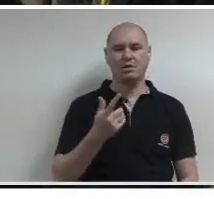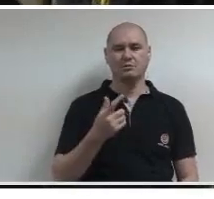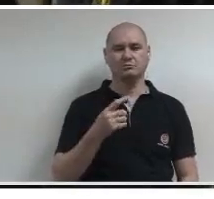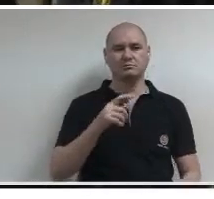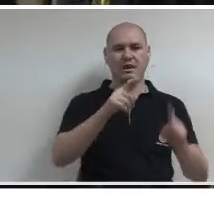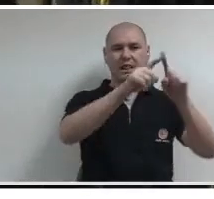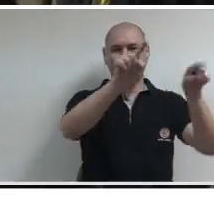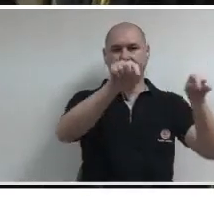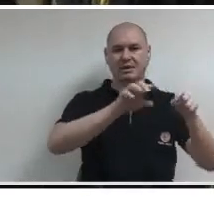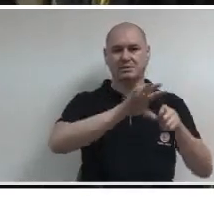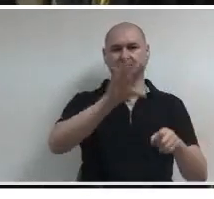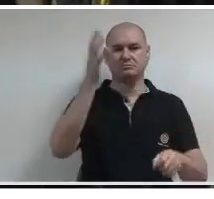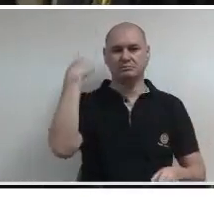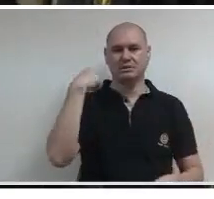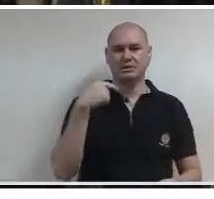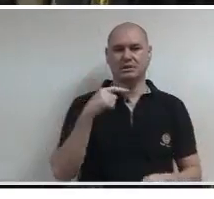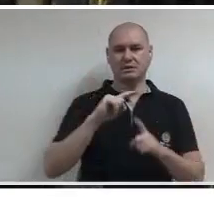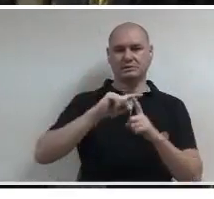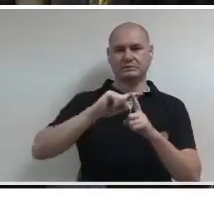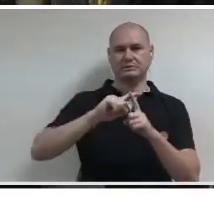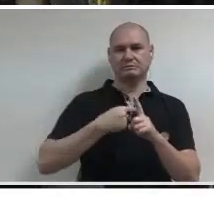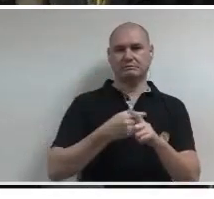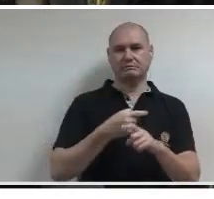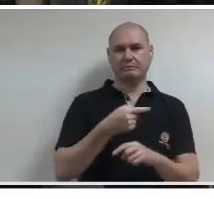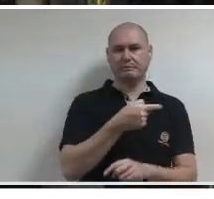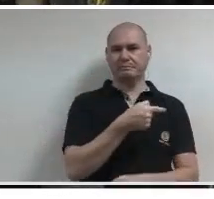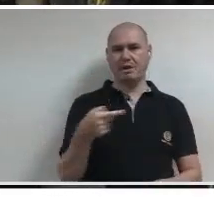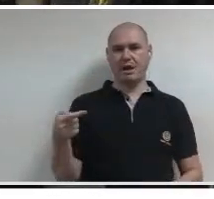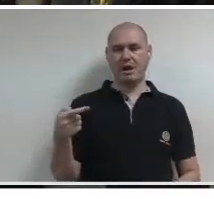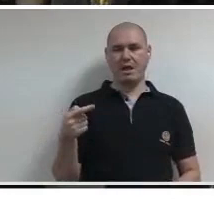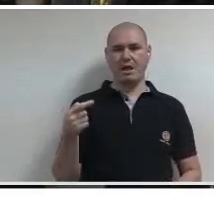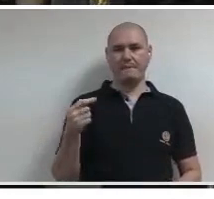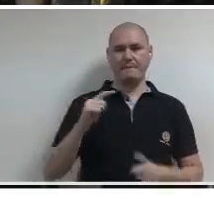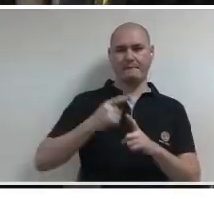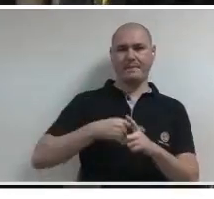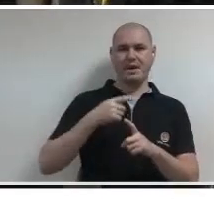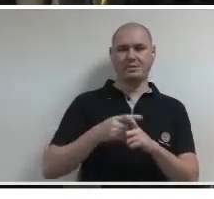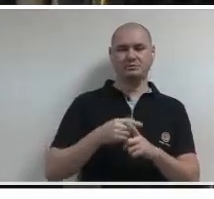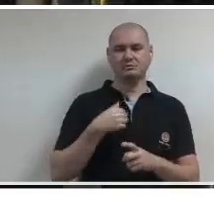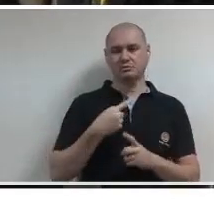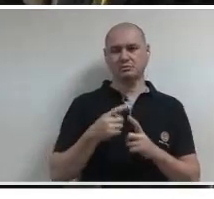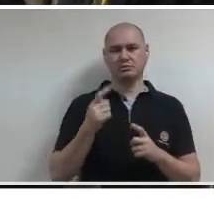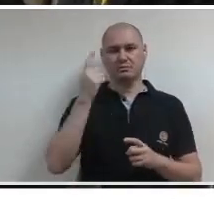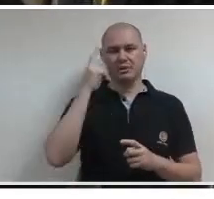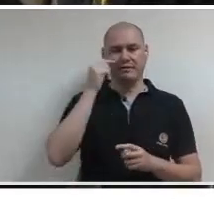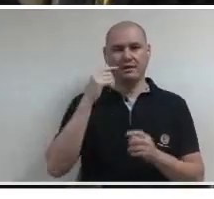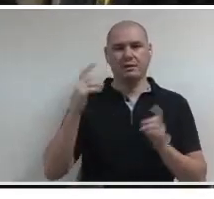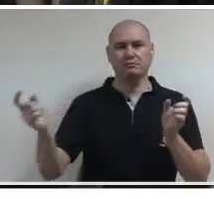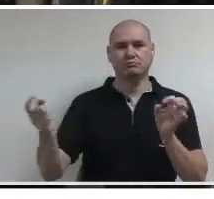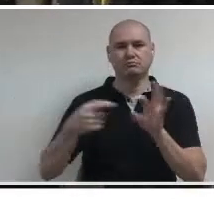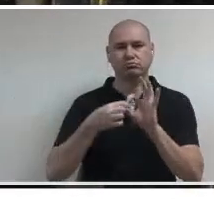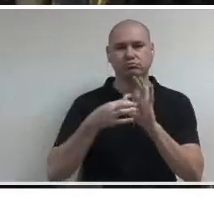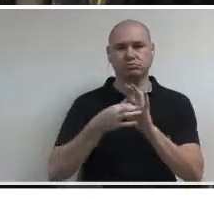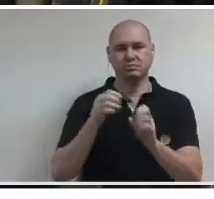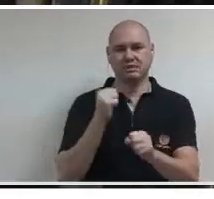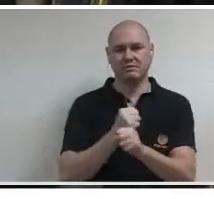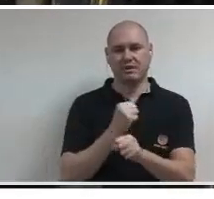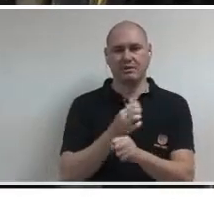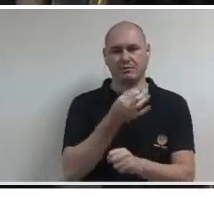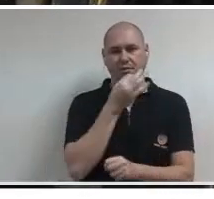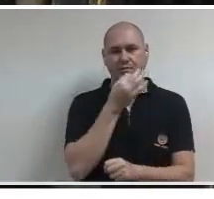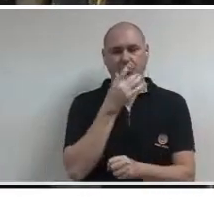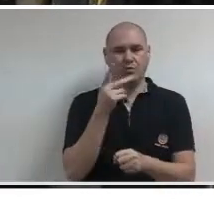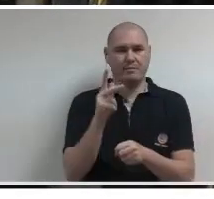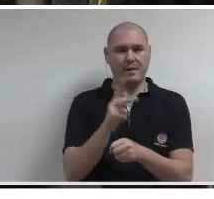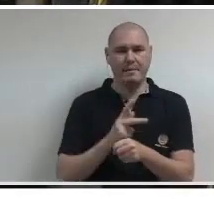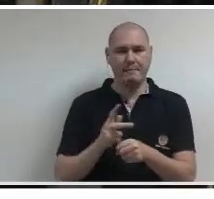hija a ver mi ente ya hecho epe semana meses anterior de pensáramos